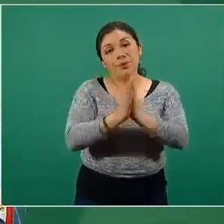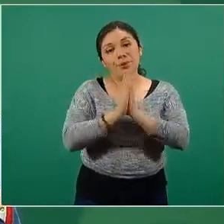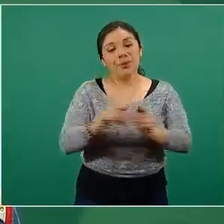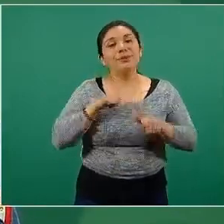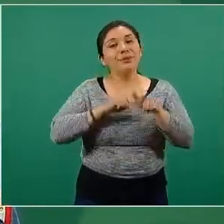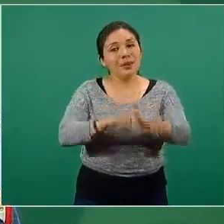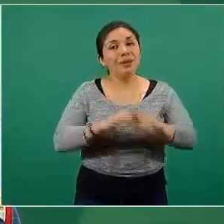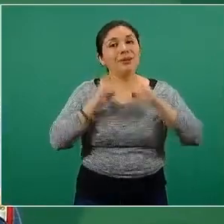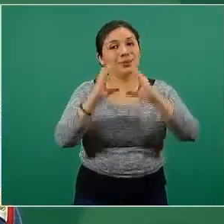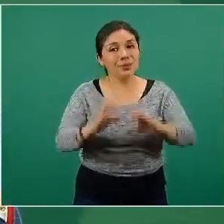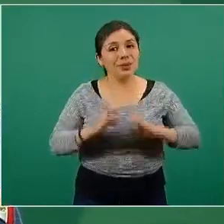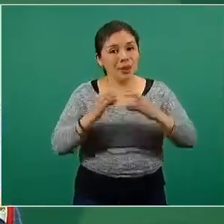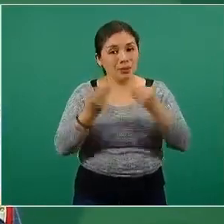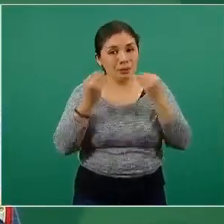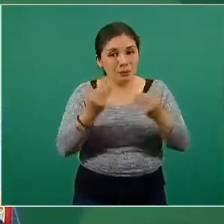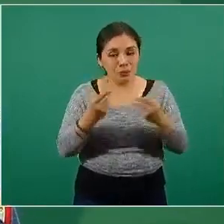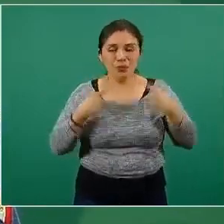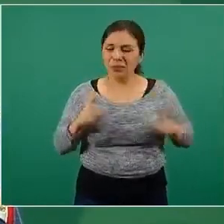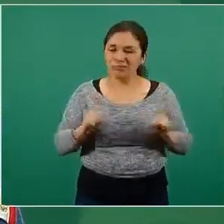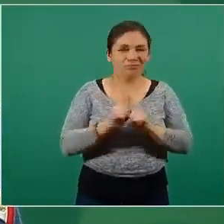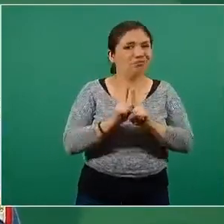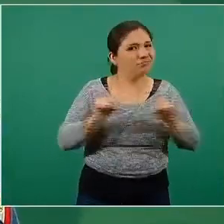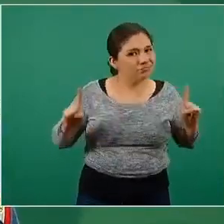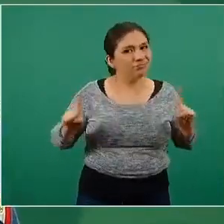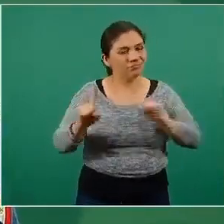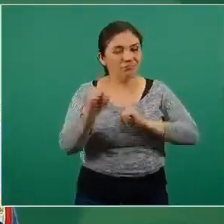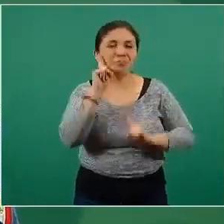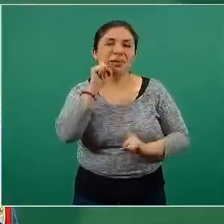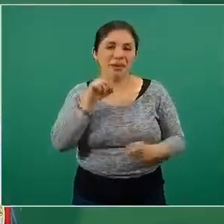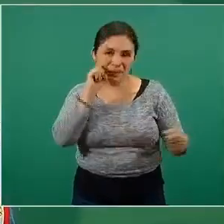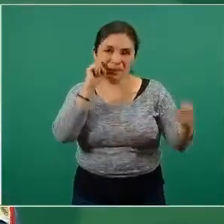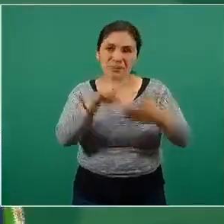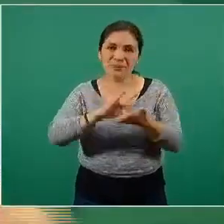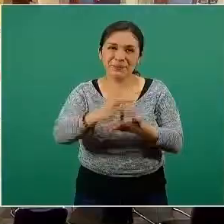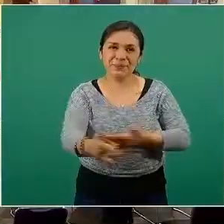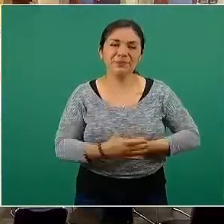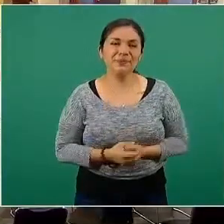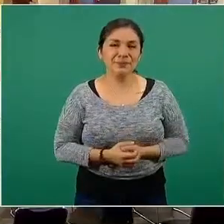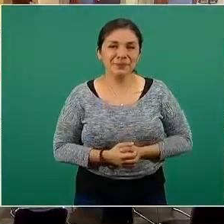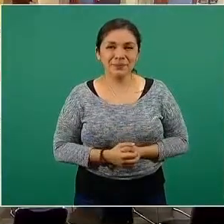cuidarse mucho, medidas de sana distancia. Nos vemos mañana. Muchísimas gracias.